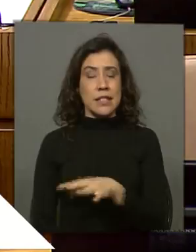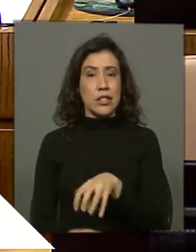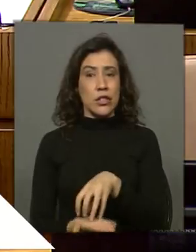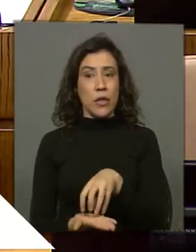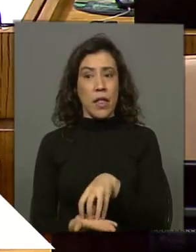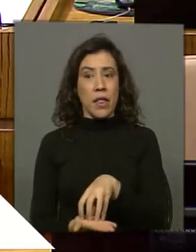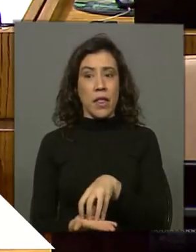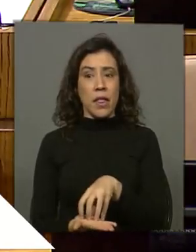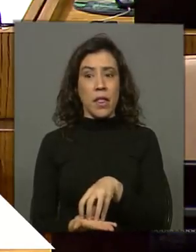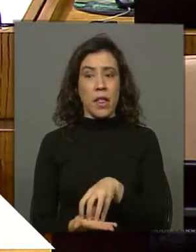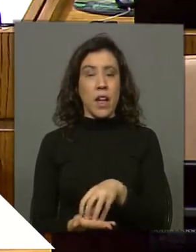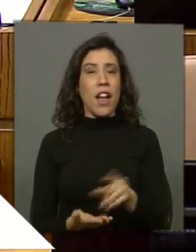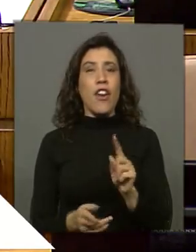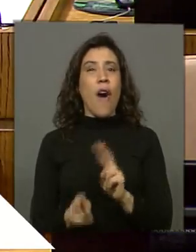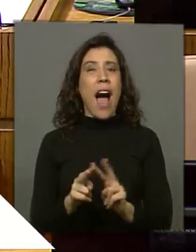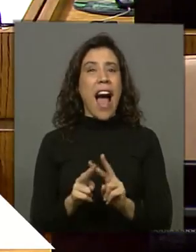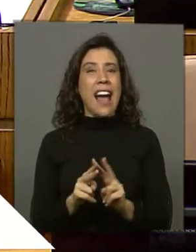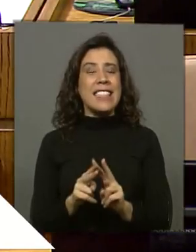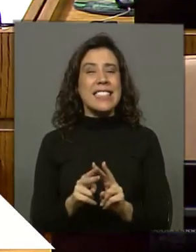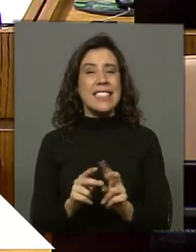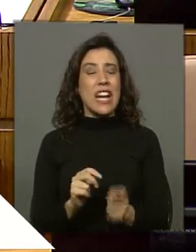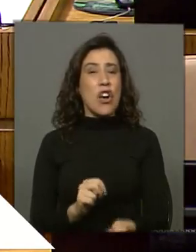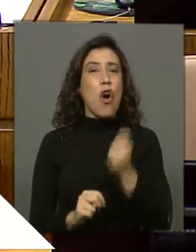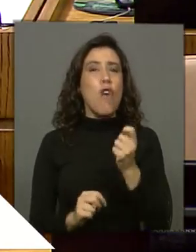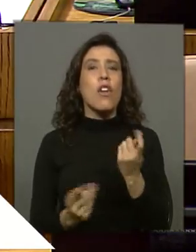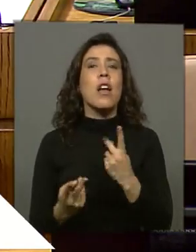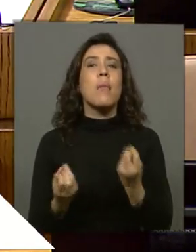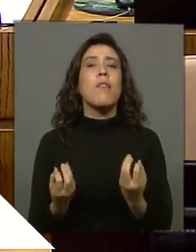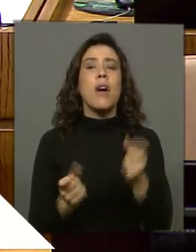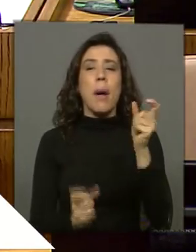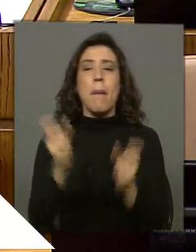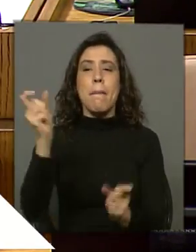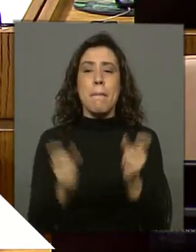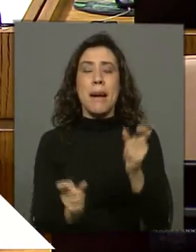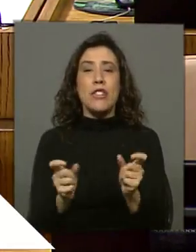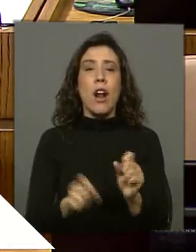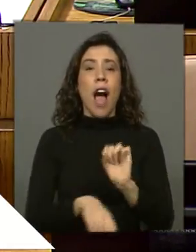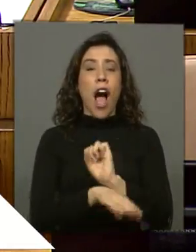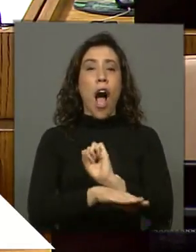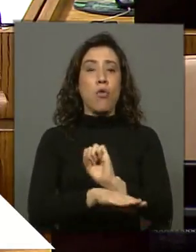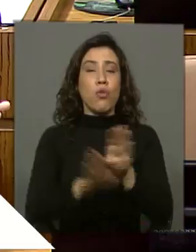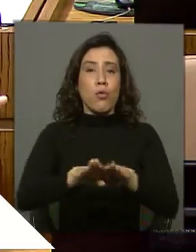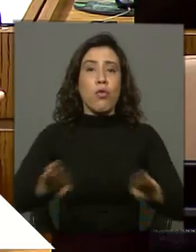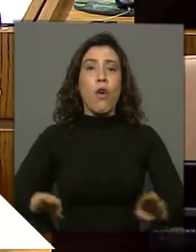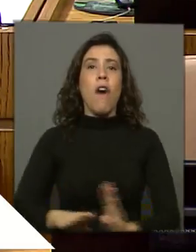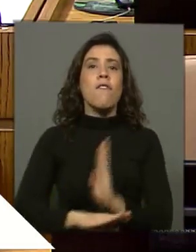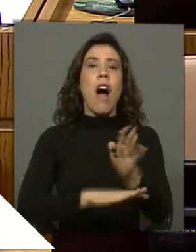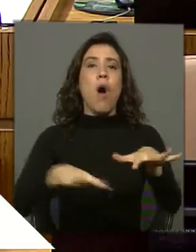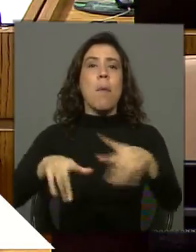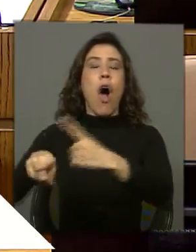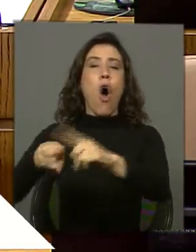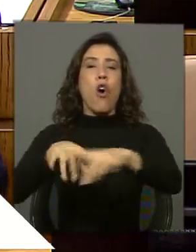ciudades no se hace ese cobro lo que ocurre es que las personas se estacionan allí para ir a ir a otros servicios en cambio si están